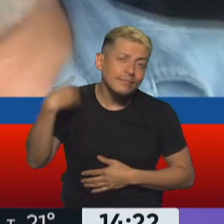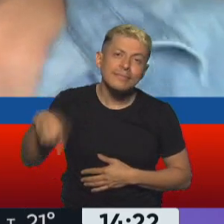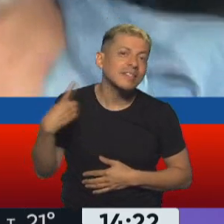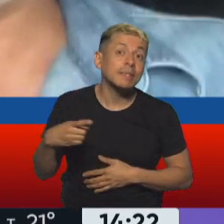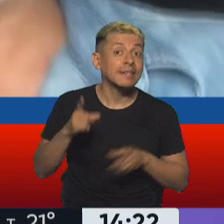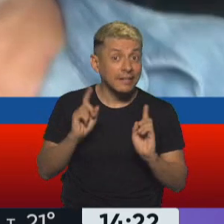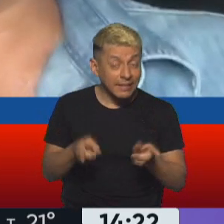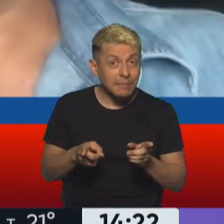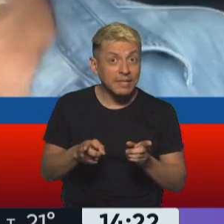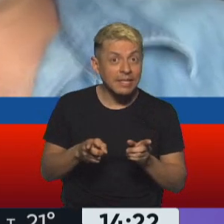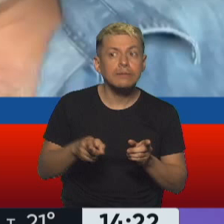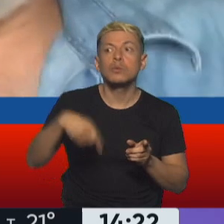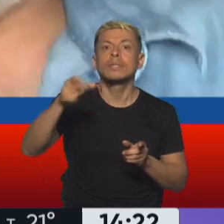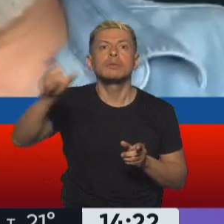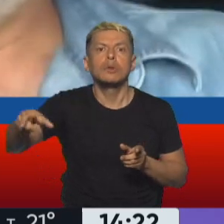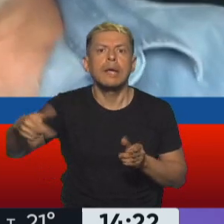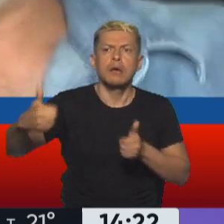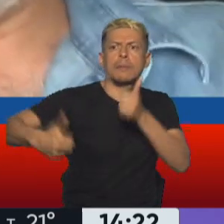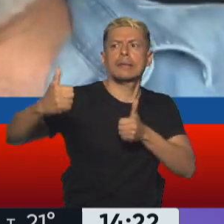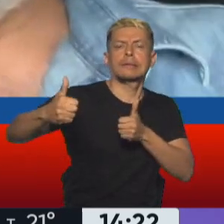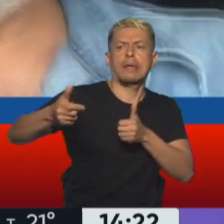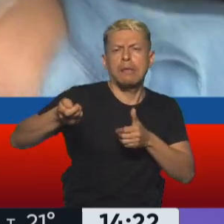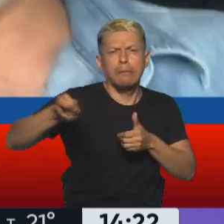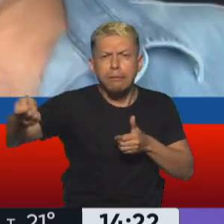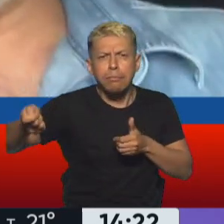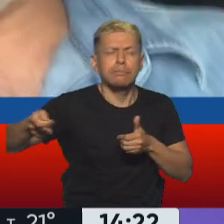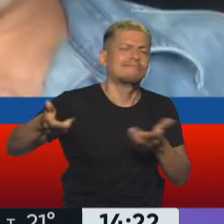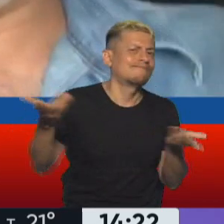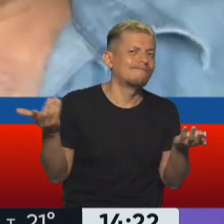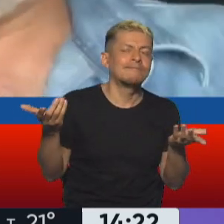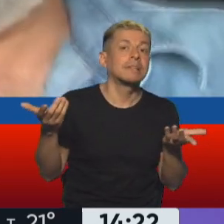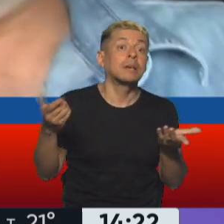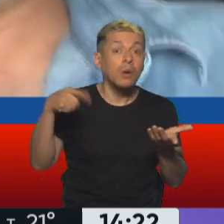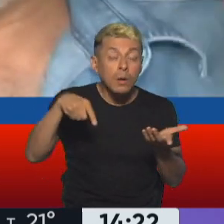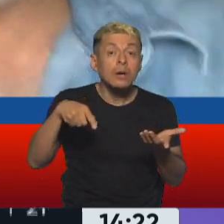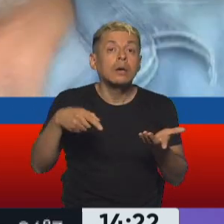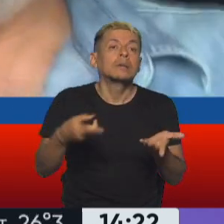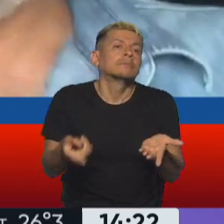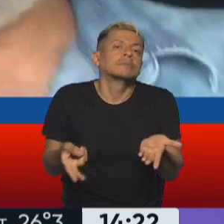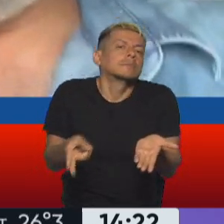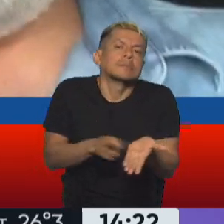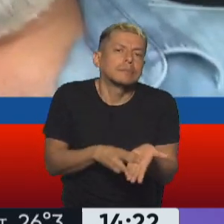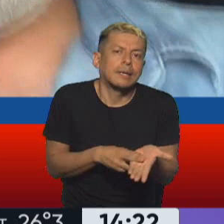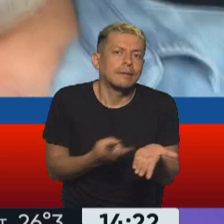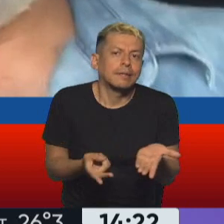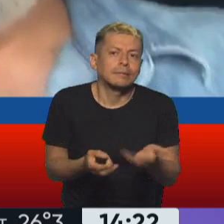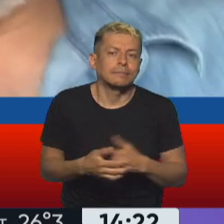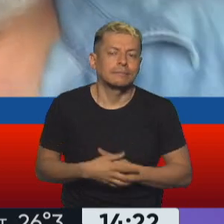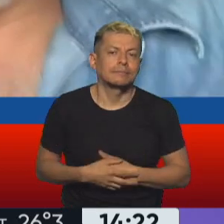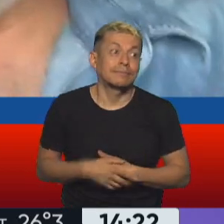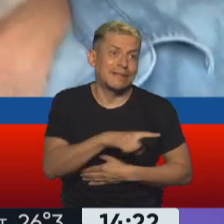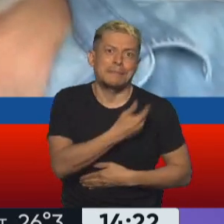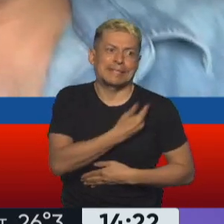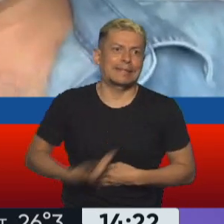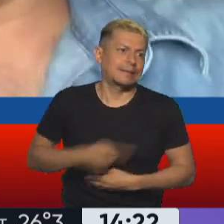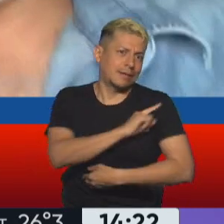de sus adversarios políticos. No sería ahora, una vez presidente, una vez más, teniendo más poder, que iría a cambiar.